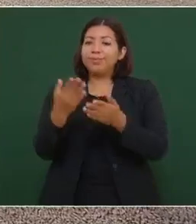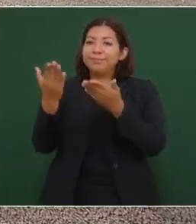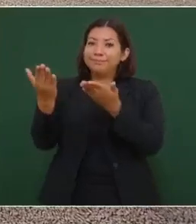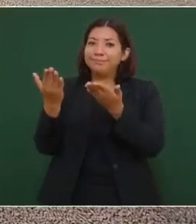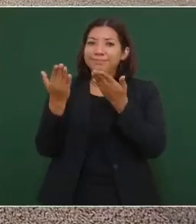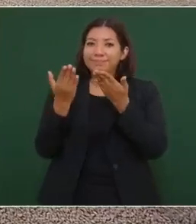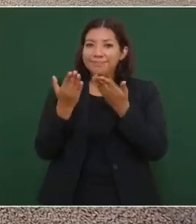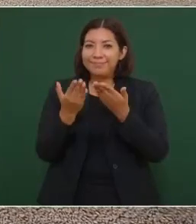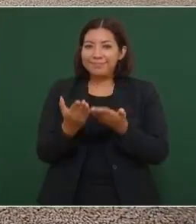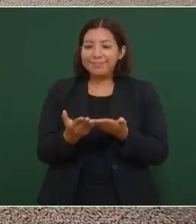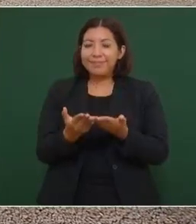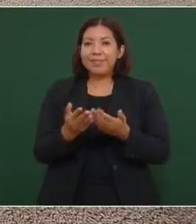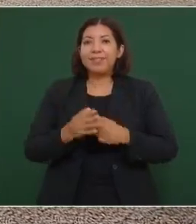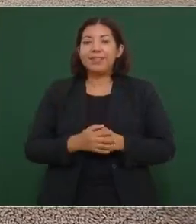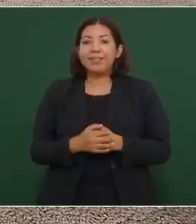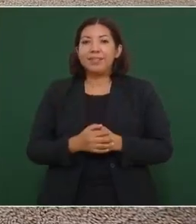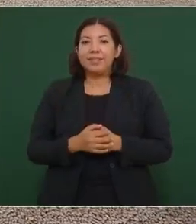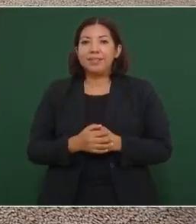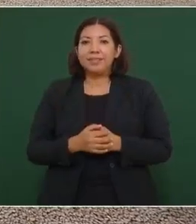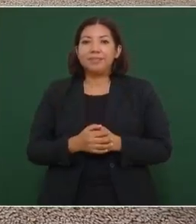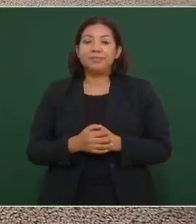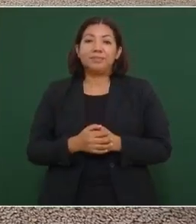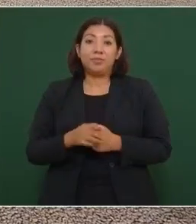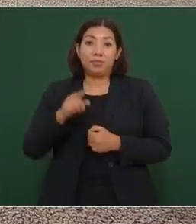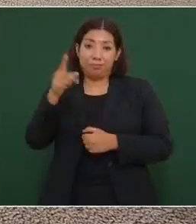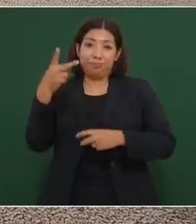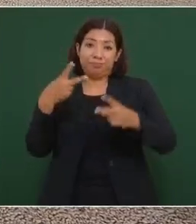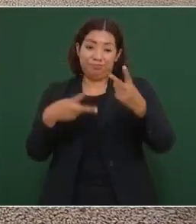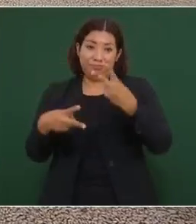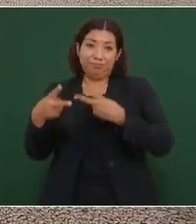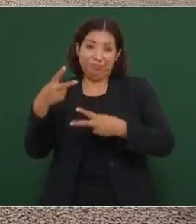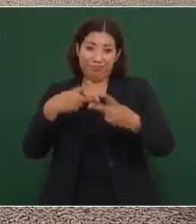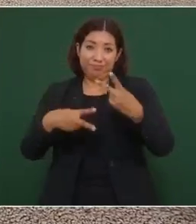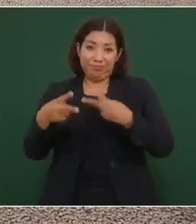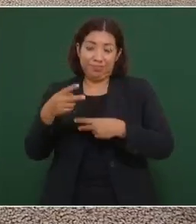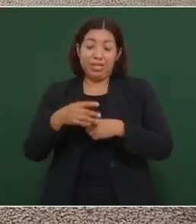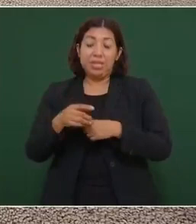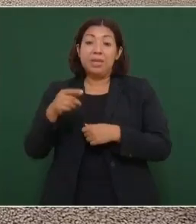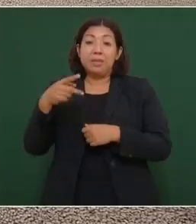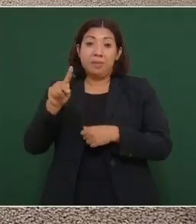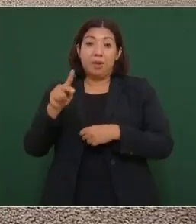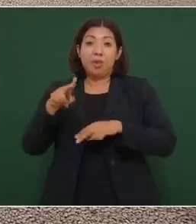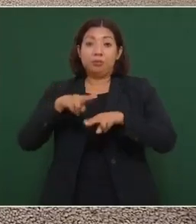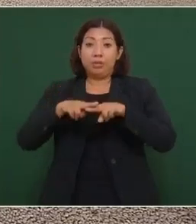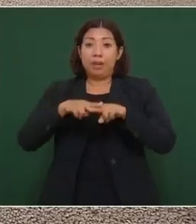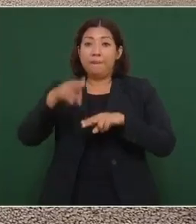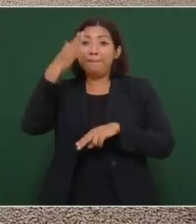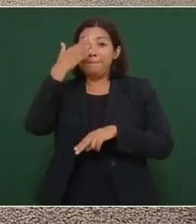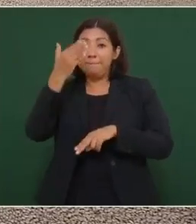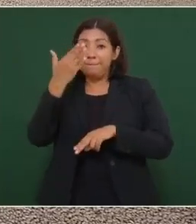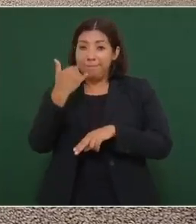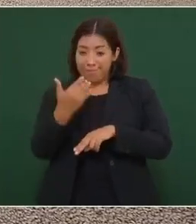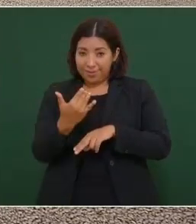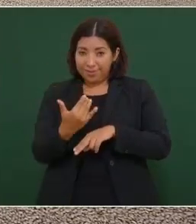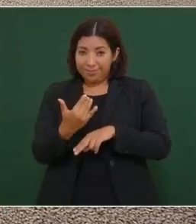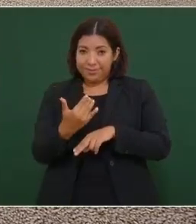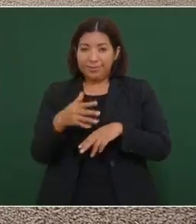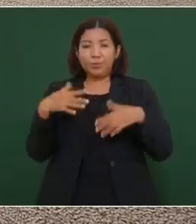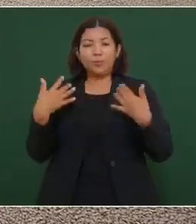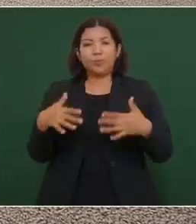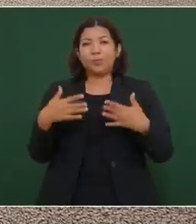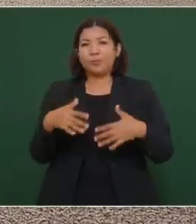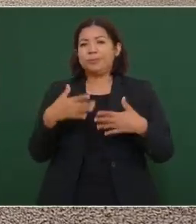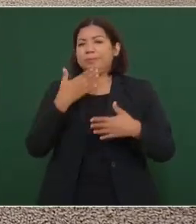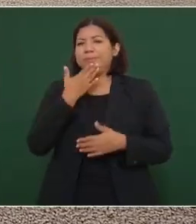este aniversario. Me parece que el mejor regalo que podemos tener es la llegada del Tren Maya, con todas las obras que estamos generando alrededor y el